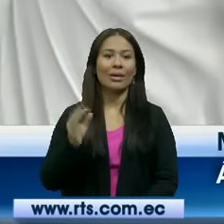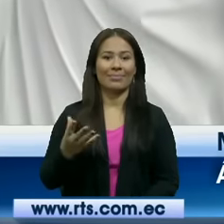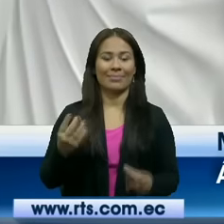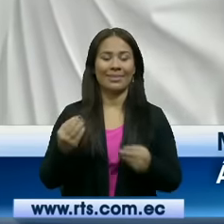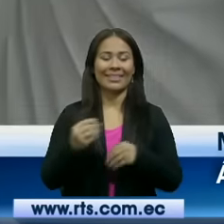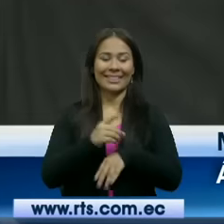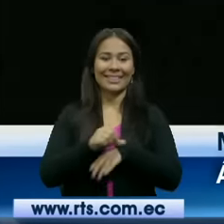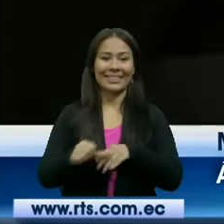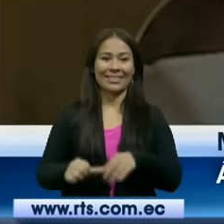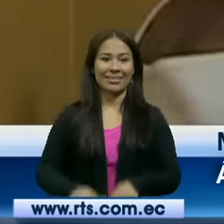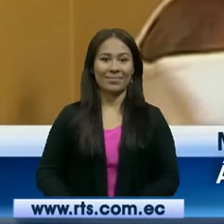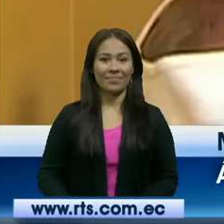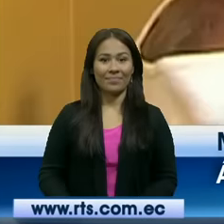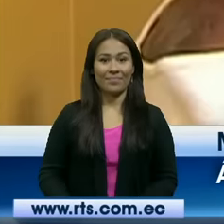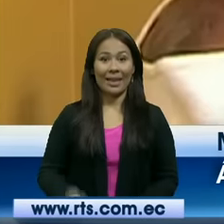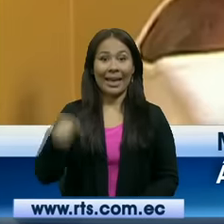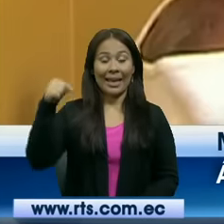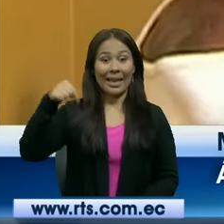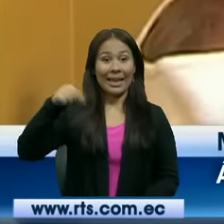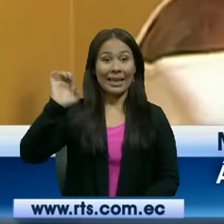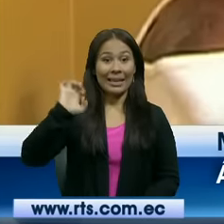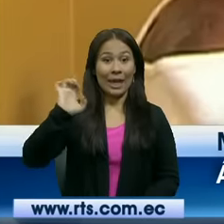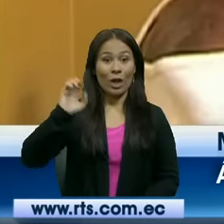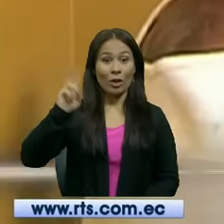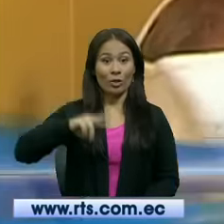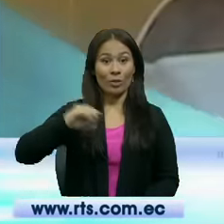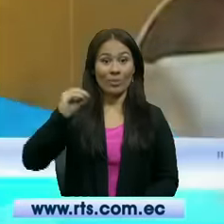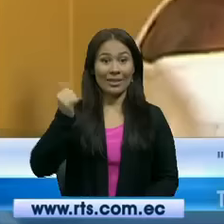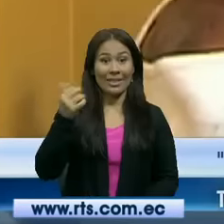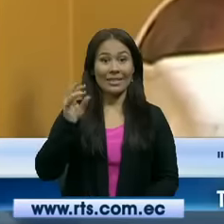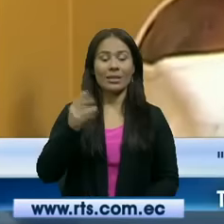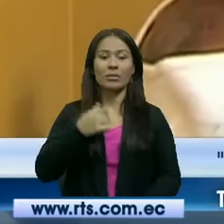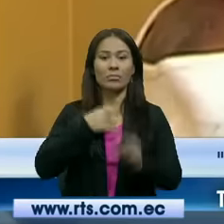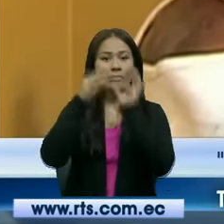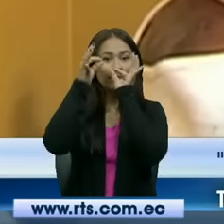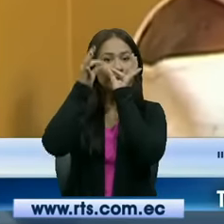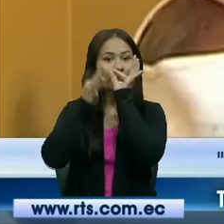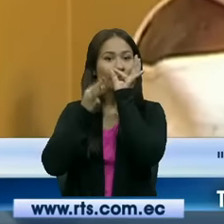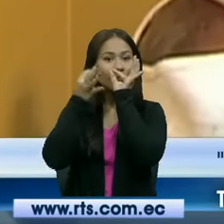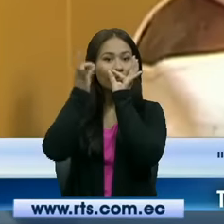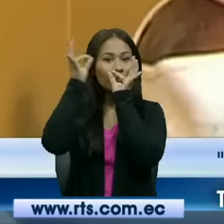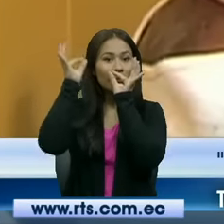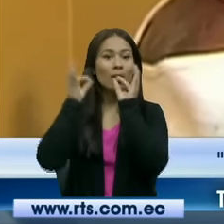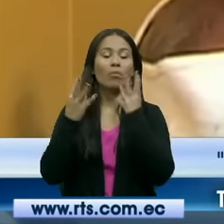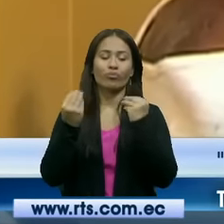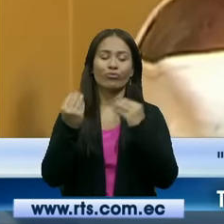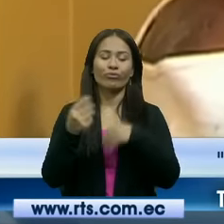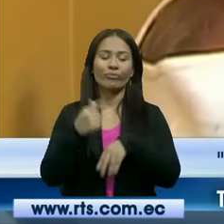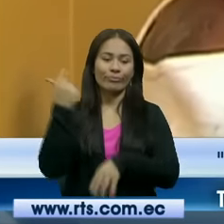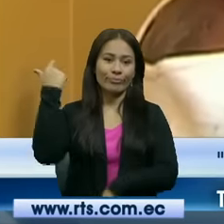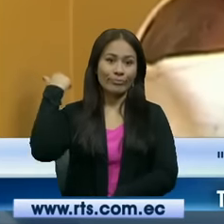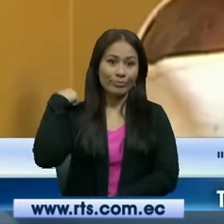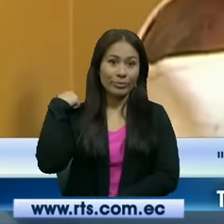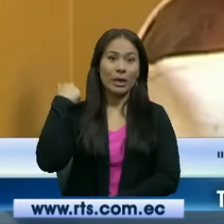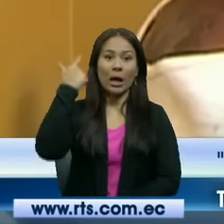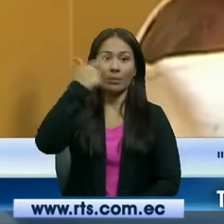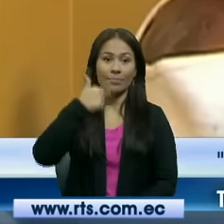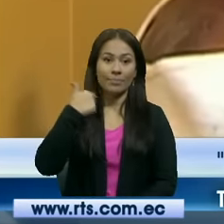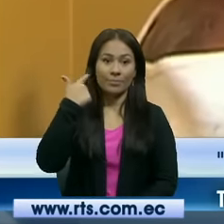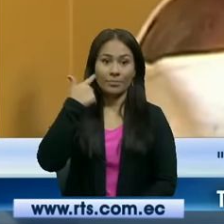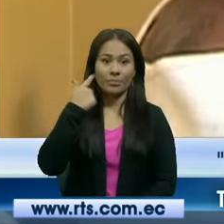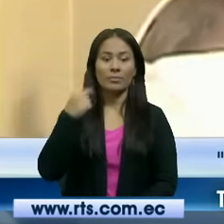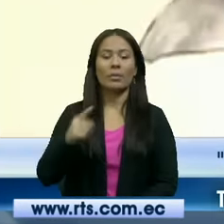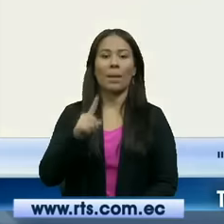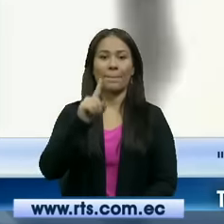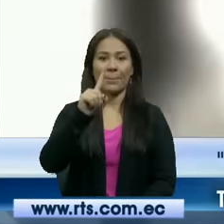una cirugía. Que ahora en enero, en el 2017, me iba a operar. Son varias operaciones. Sí, son varias operaciones, recién entro